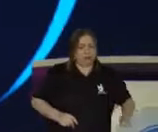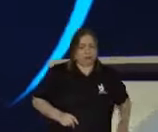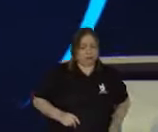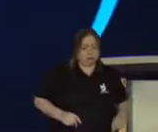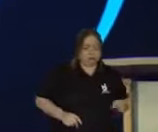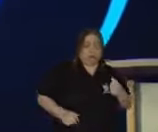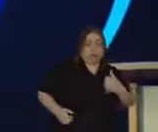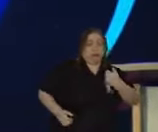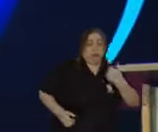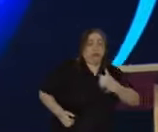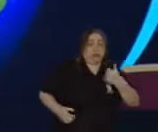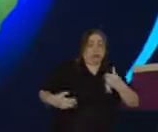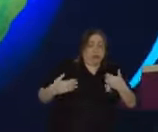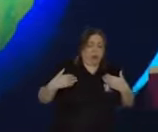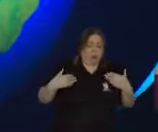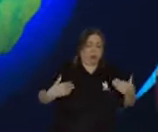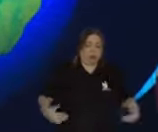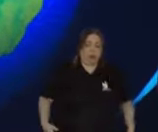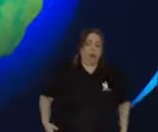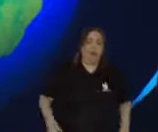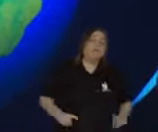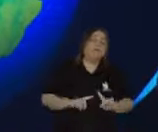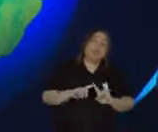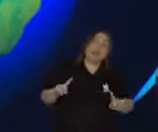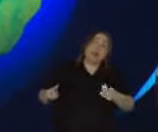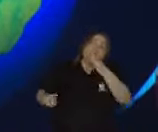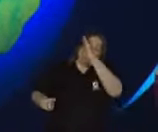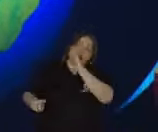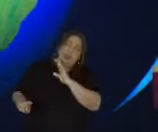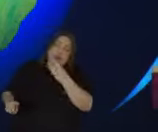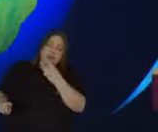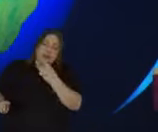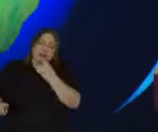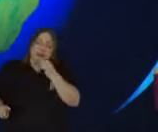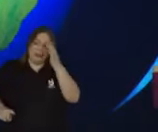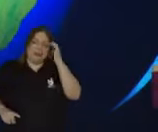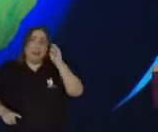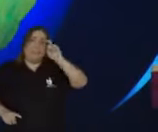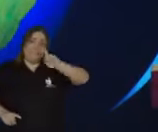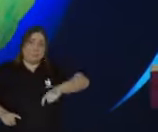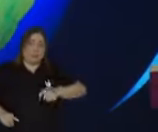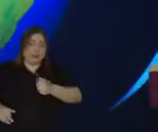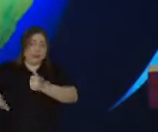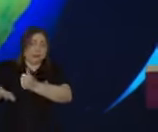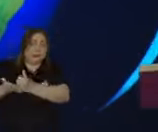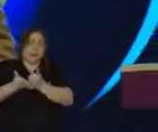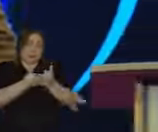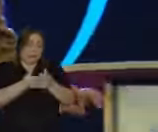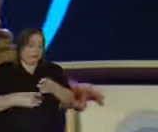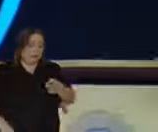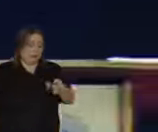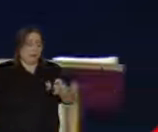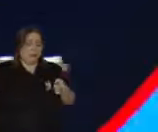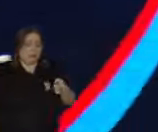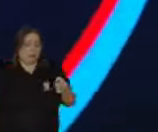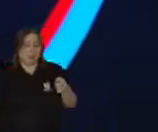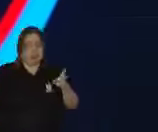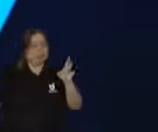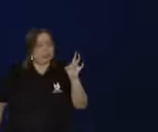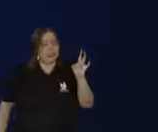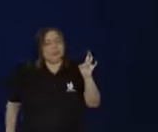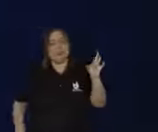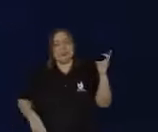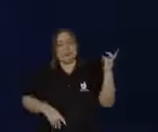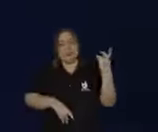muchachito hay que ayudarlo. Le vamos a aflojar los cablecitos en la cabeza. Y pasó 7 años